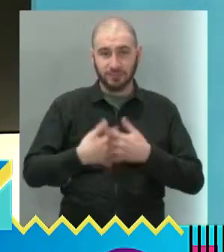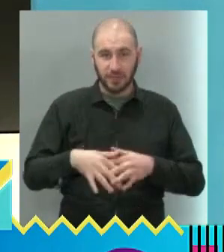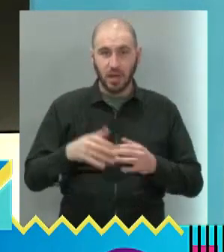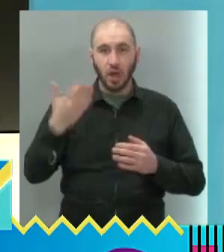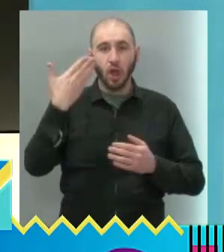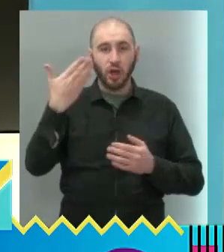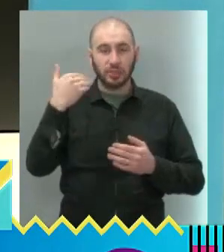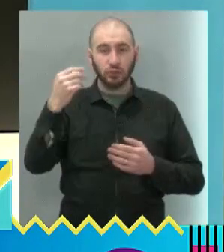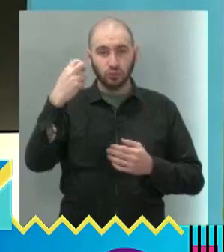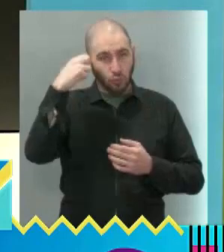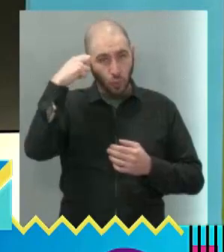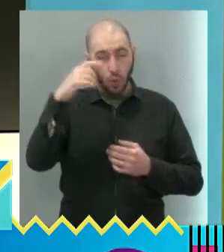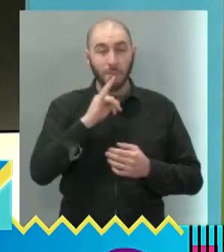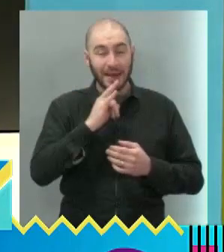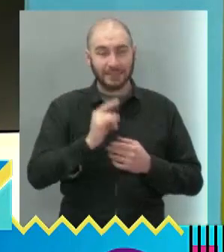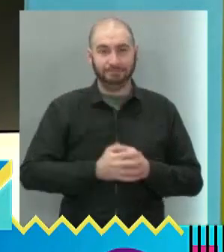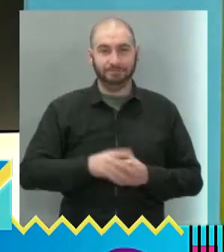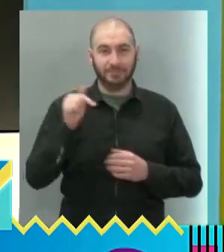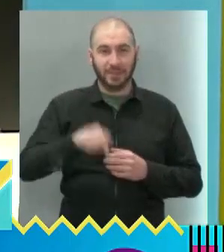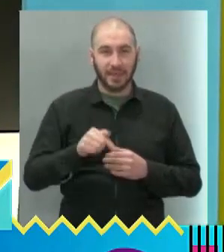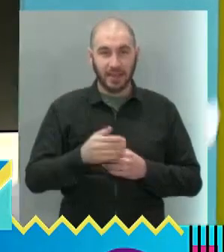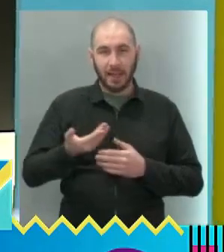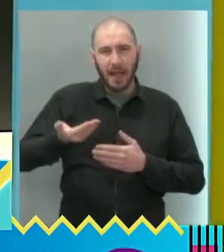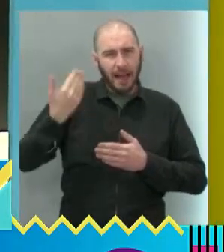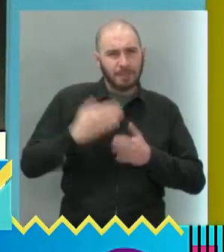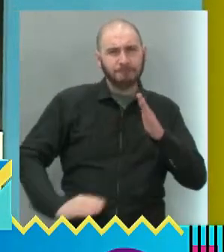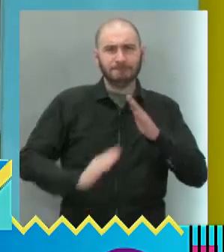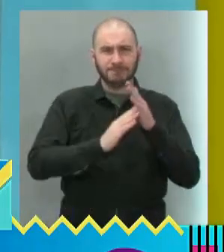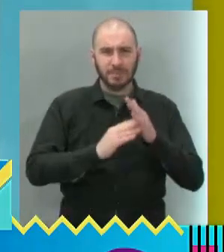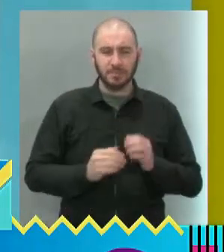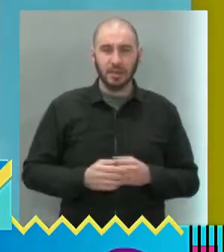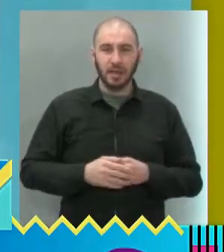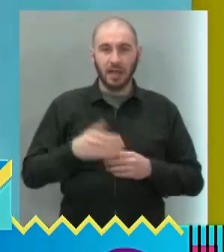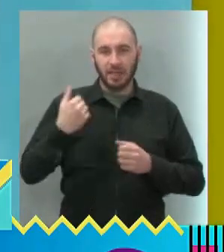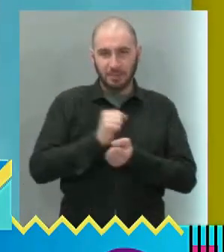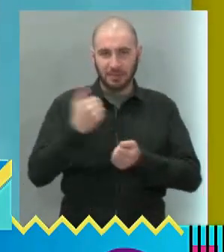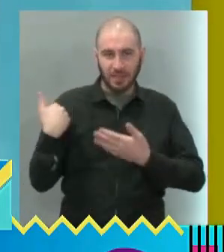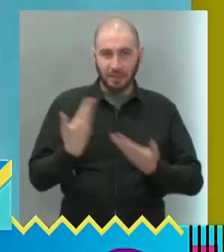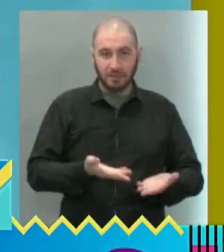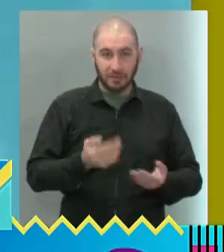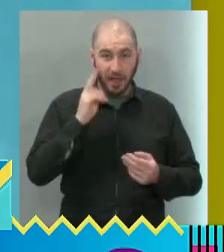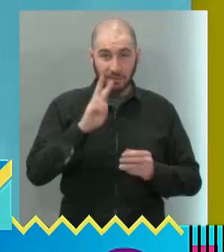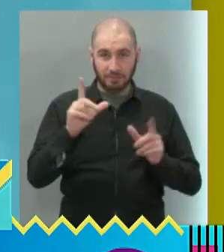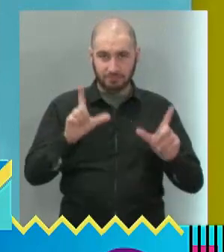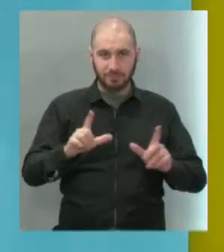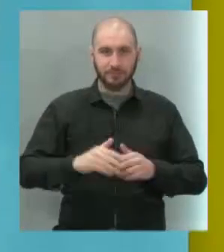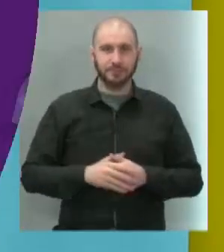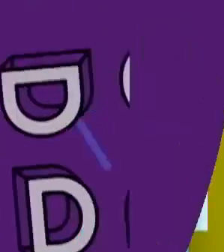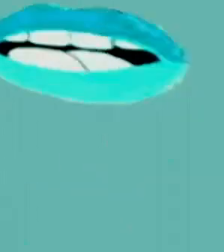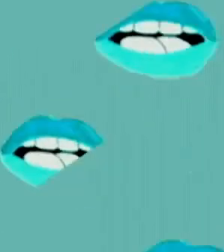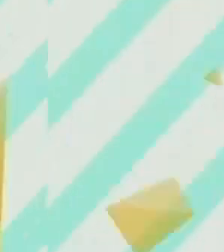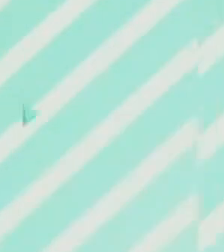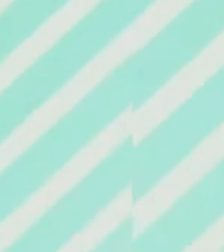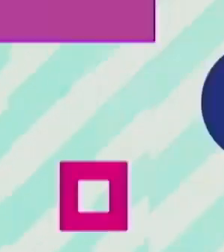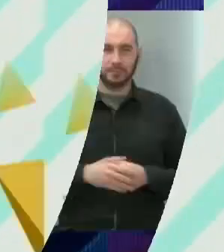el Congreso de Tucumán. Aquel hecho histórico que de alguna forma acontecía para nuestra independencia. Nos vamos entonces a esa primera placa.